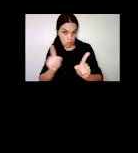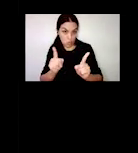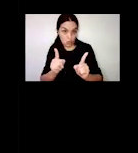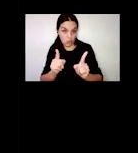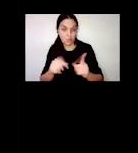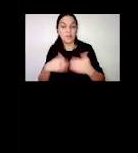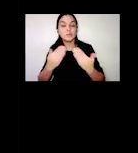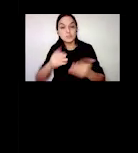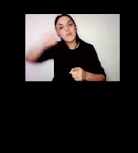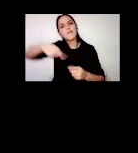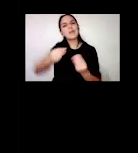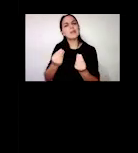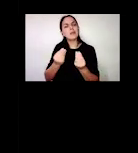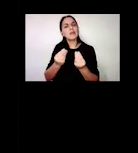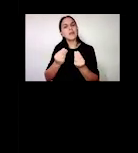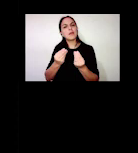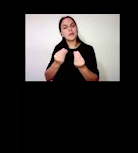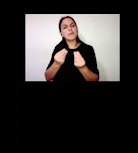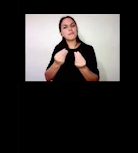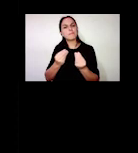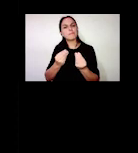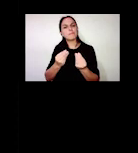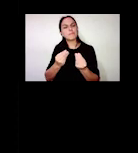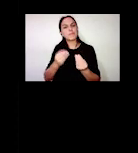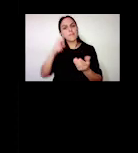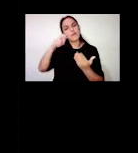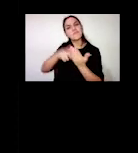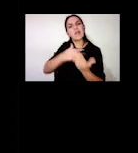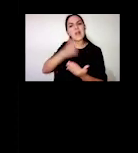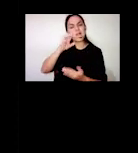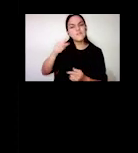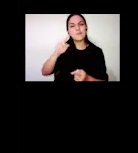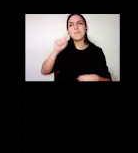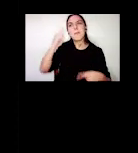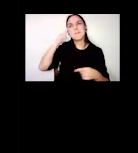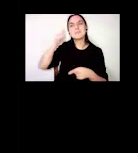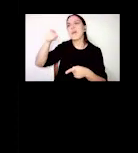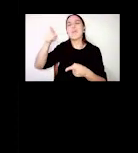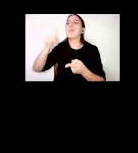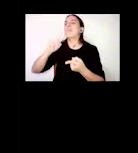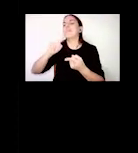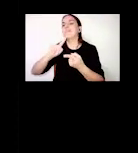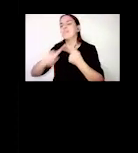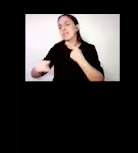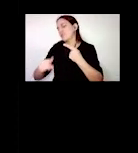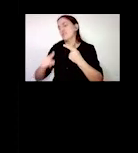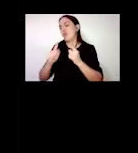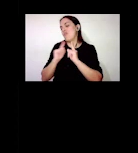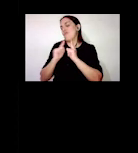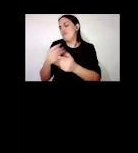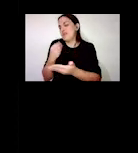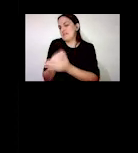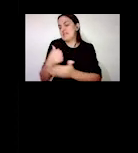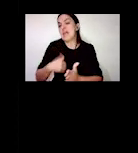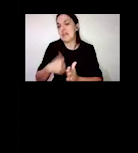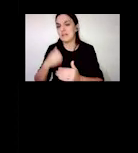que va a hacer es que el fisco presuma la plena vigencia de la residencia fiscal argentina. No importa que haga 8 años que no